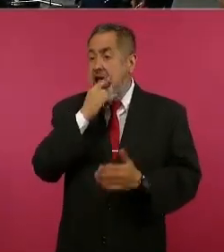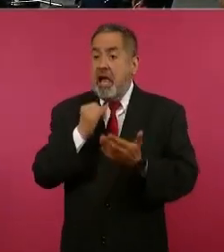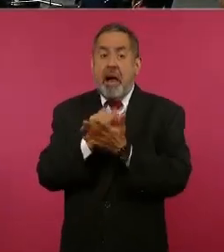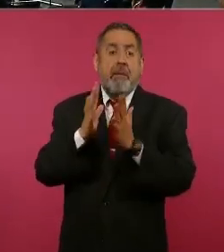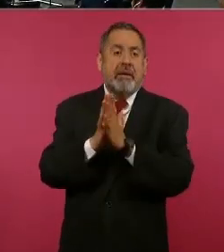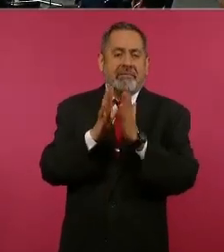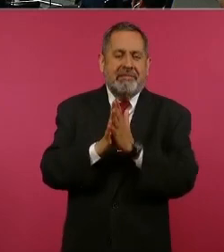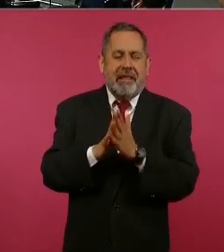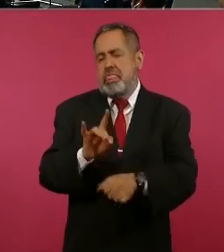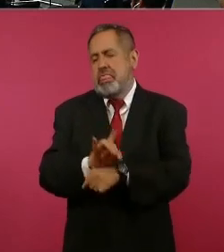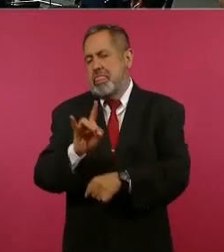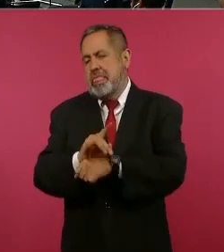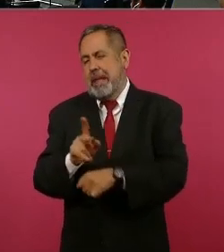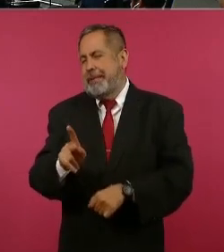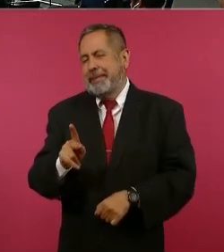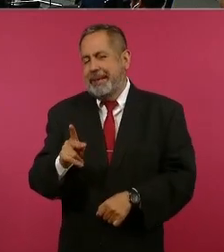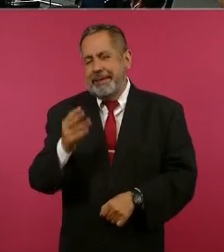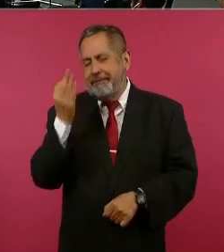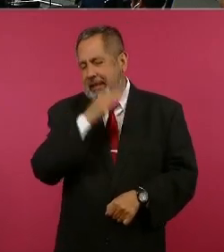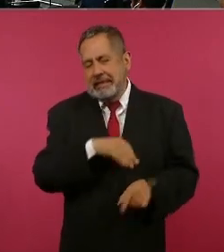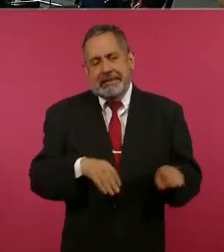simulada, de fachada,